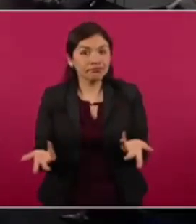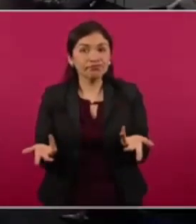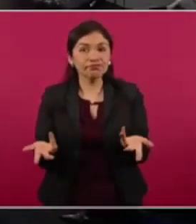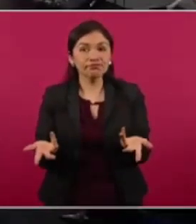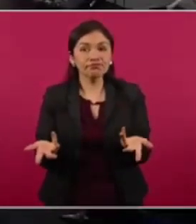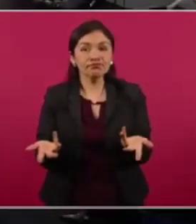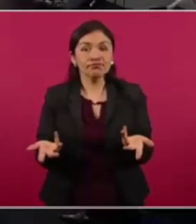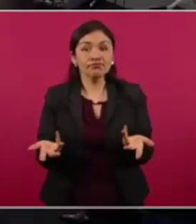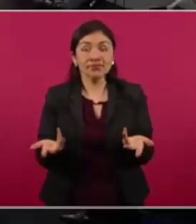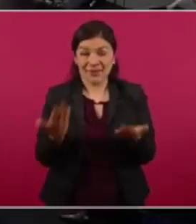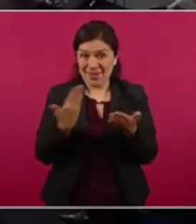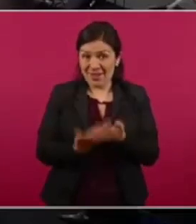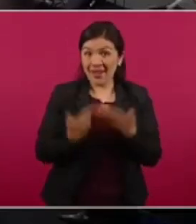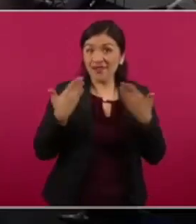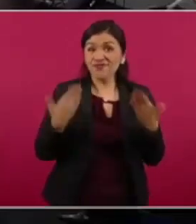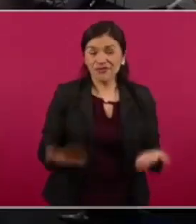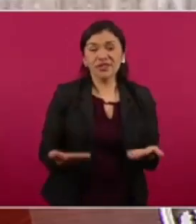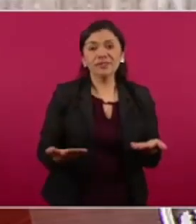Y ahora,